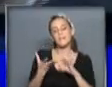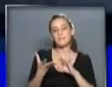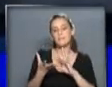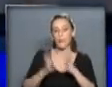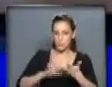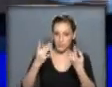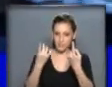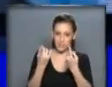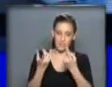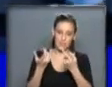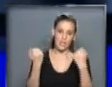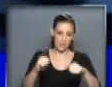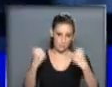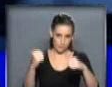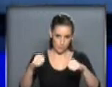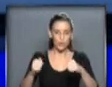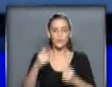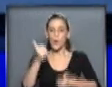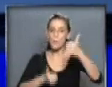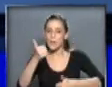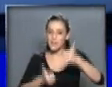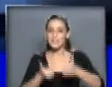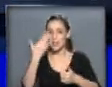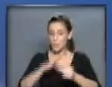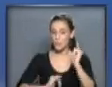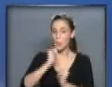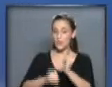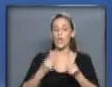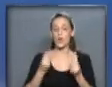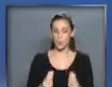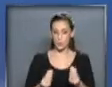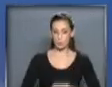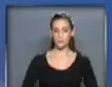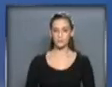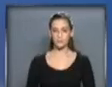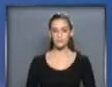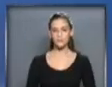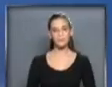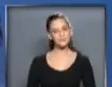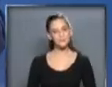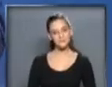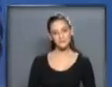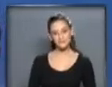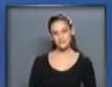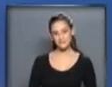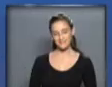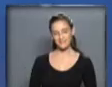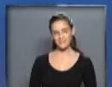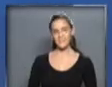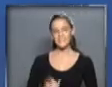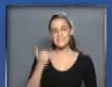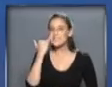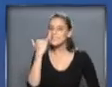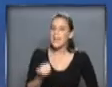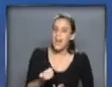explico qué es y por qué consiguió el segundo lugar y la medalla de plata. Bueno, percibo ya